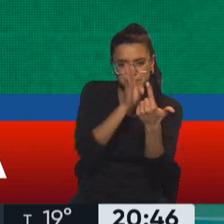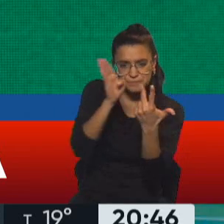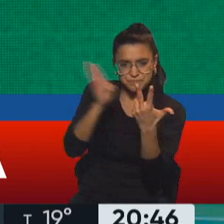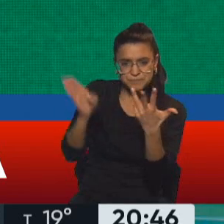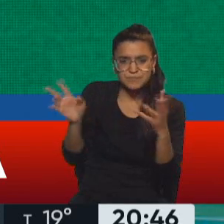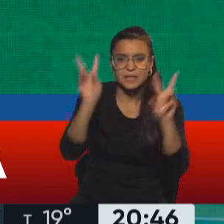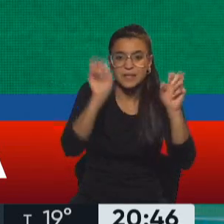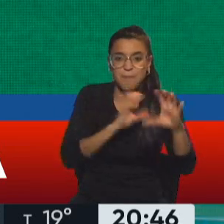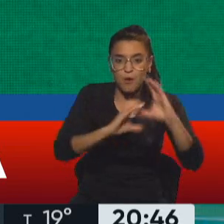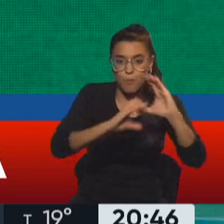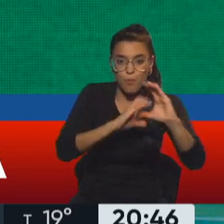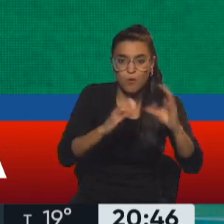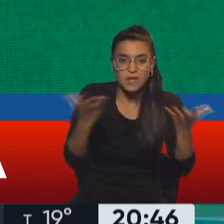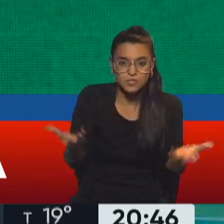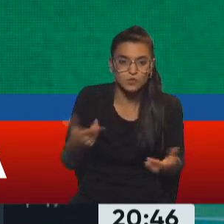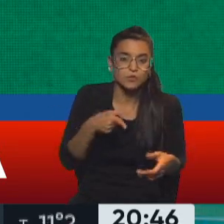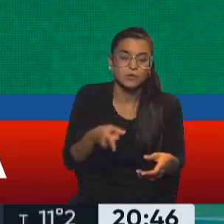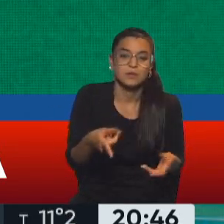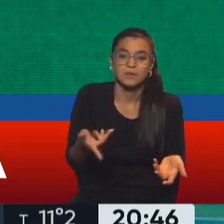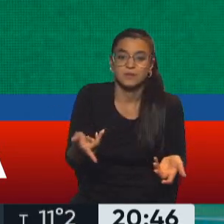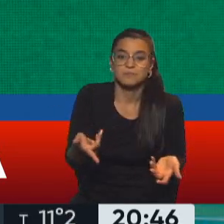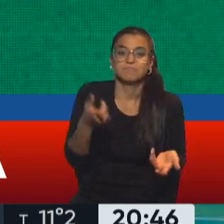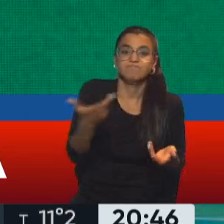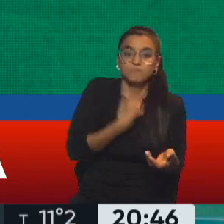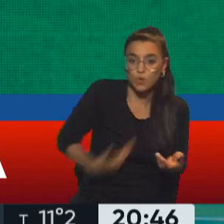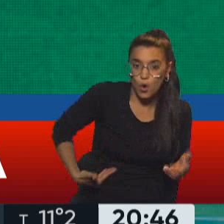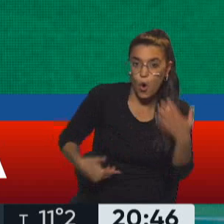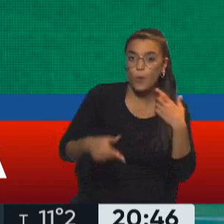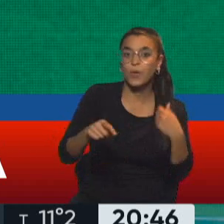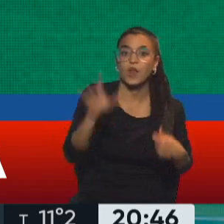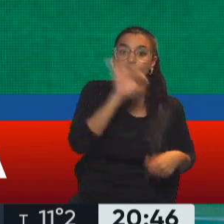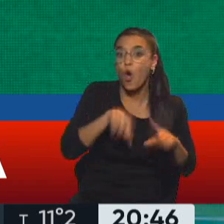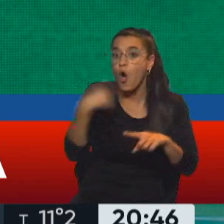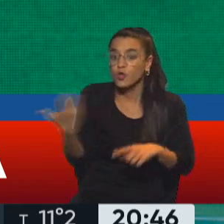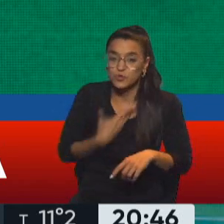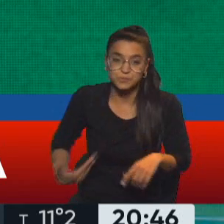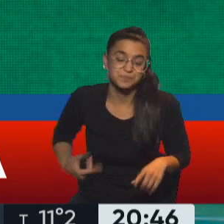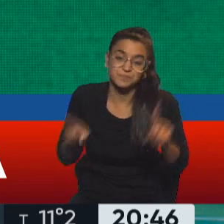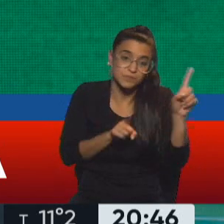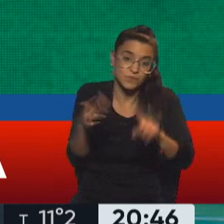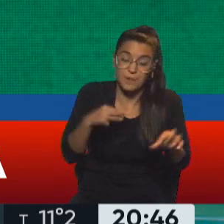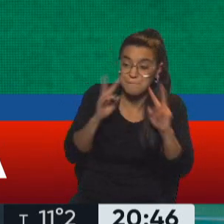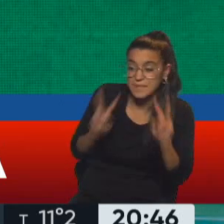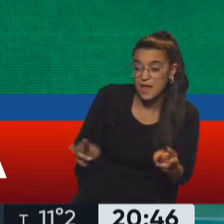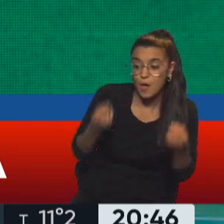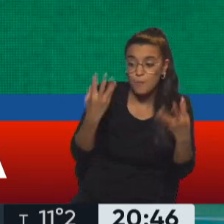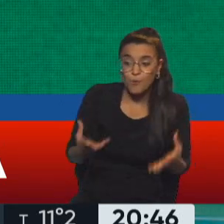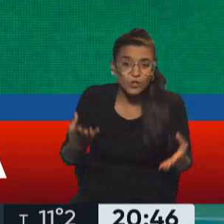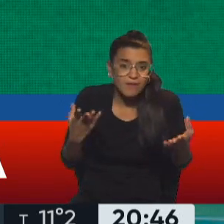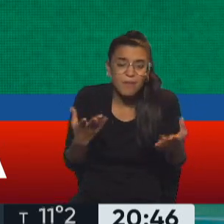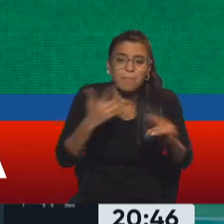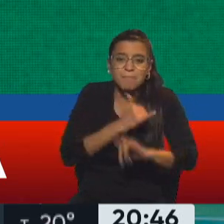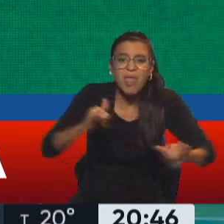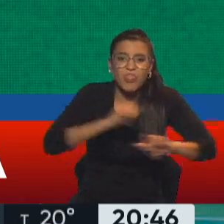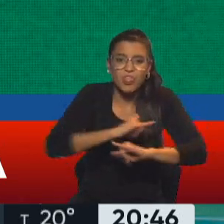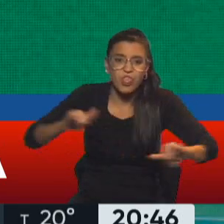tema de comunicación en algún momento, el gobierno, este gobierno, el otro gobierno, no sé, alguien lo va a tener que mirar porque la concentración de medios que